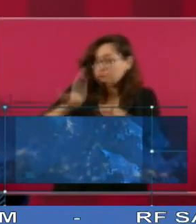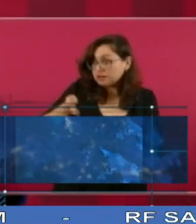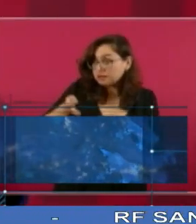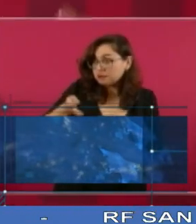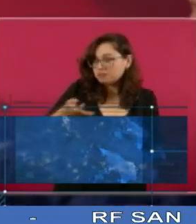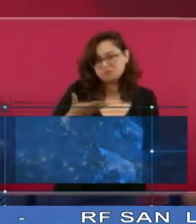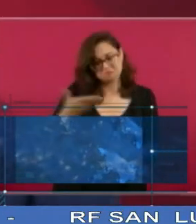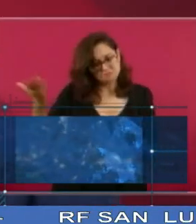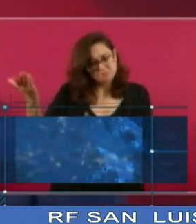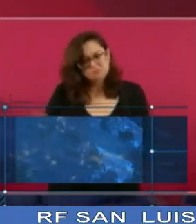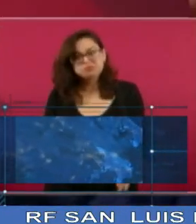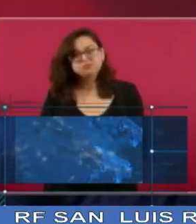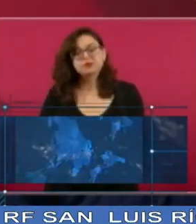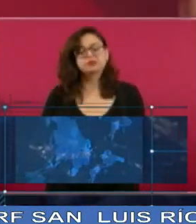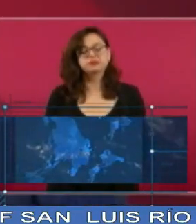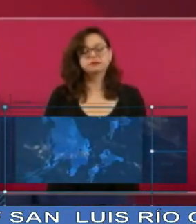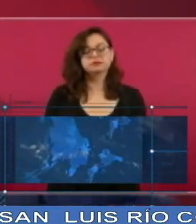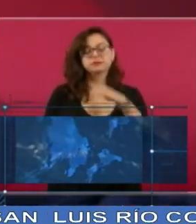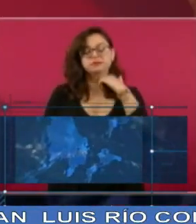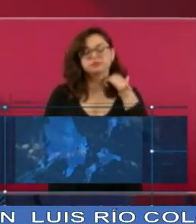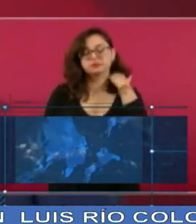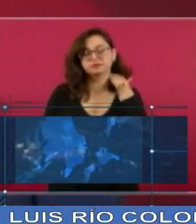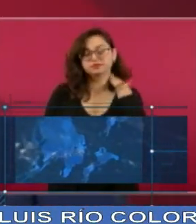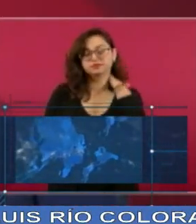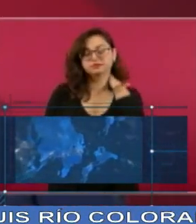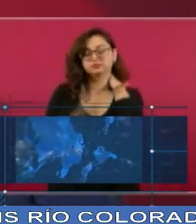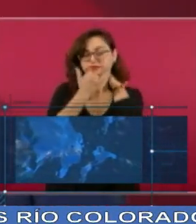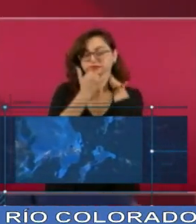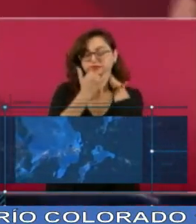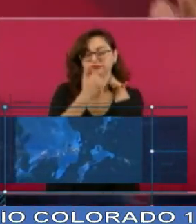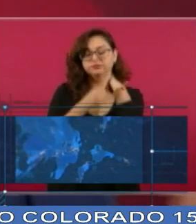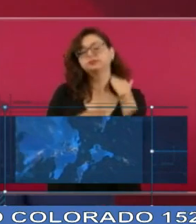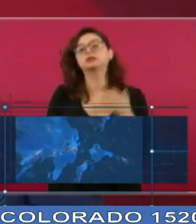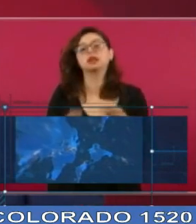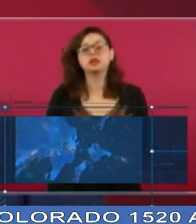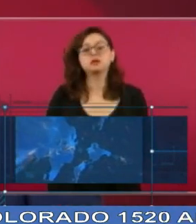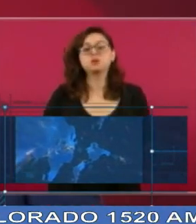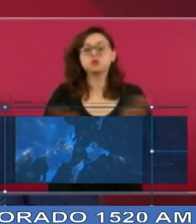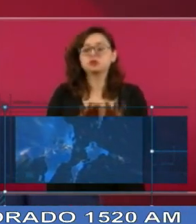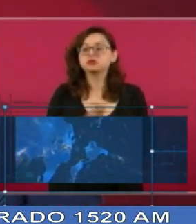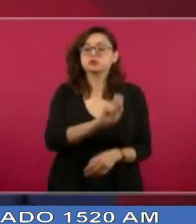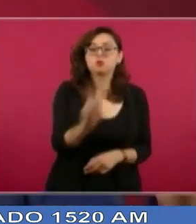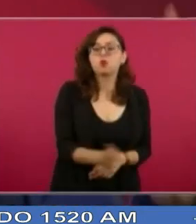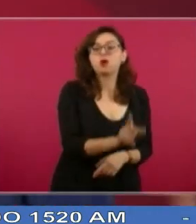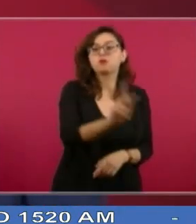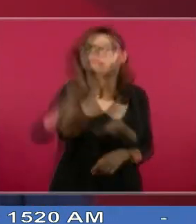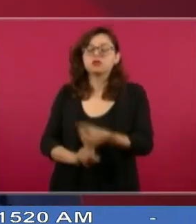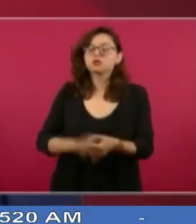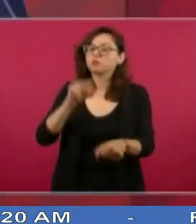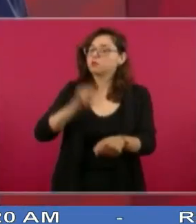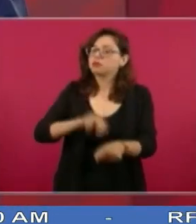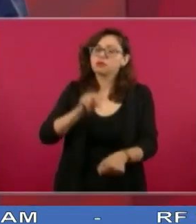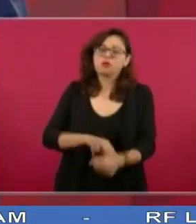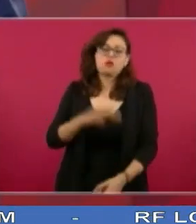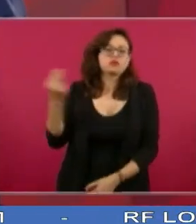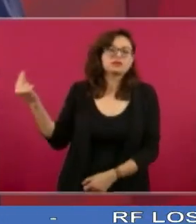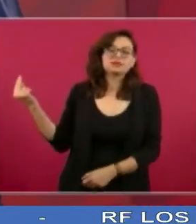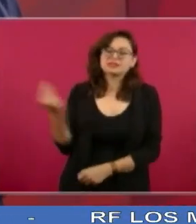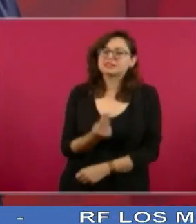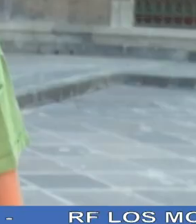que en todos los pueblos haya médicos donde se